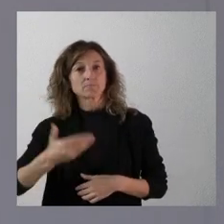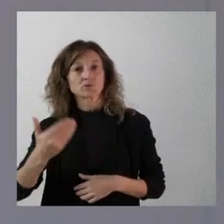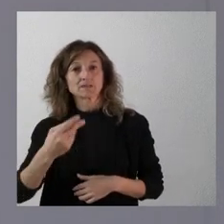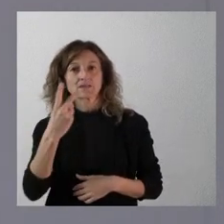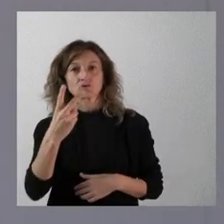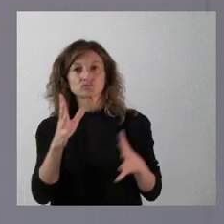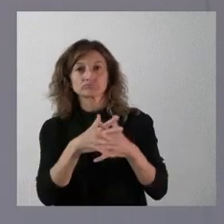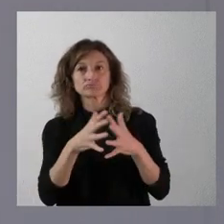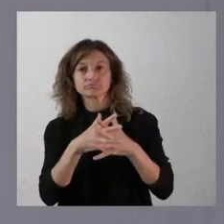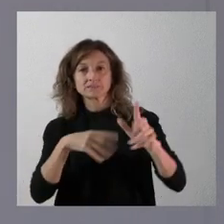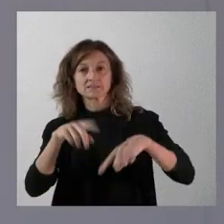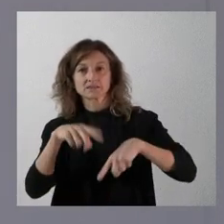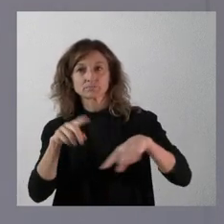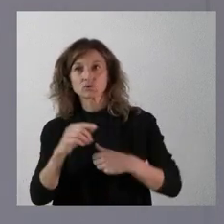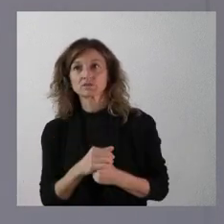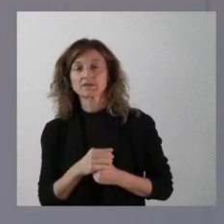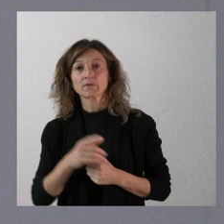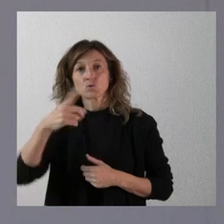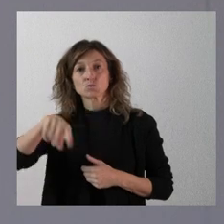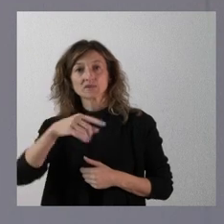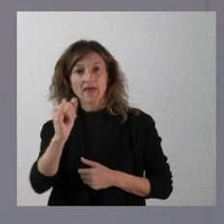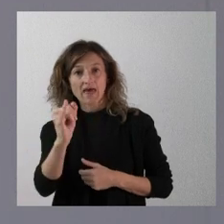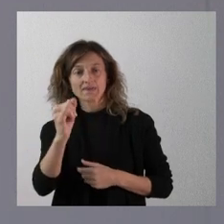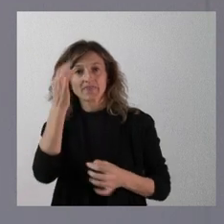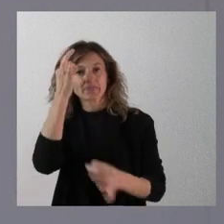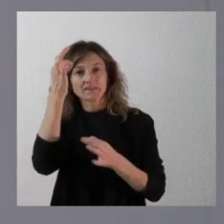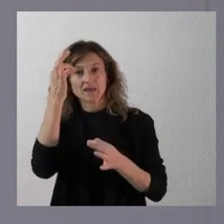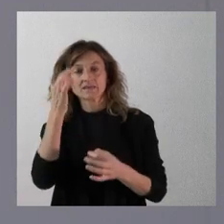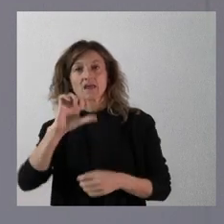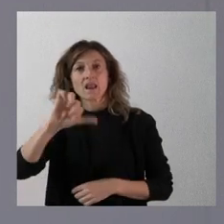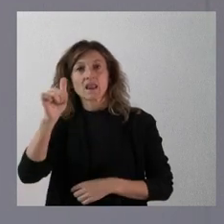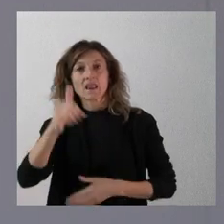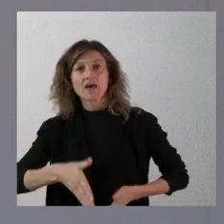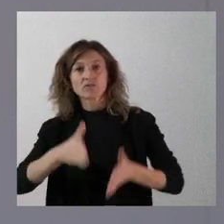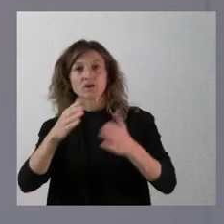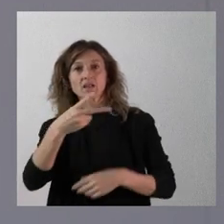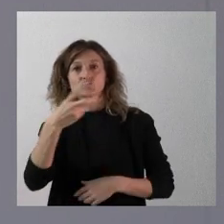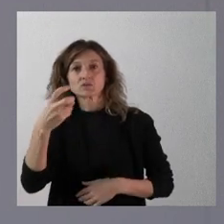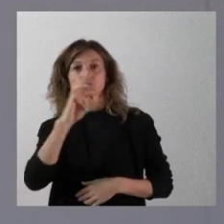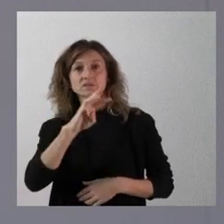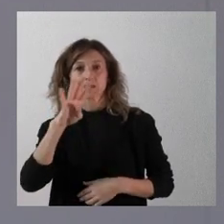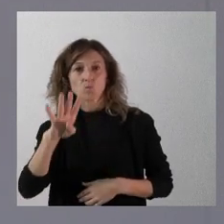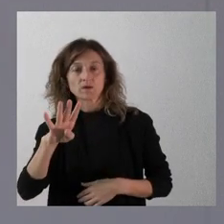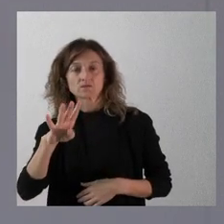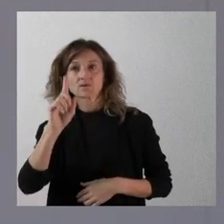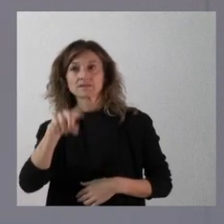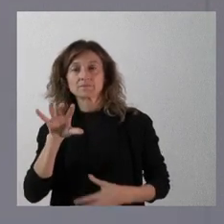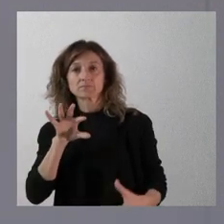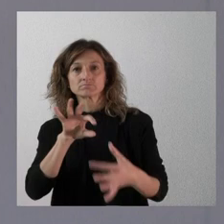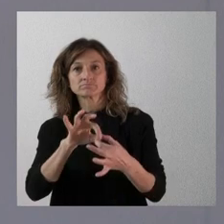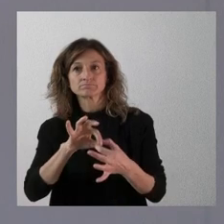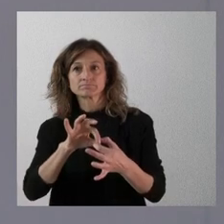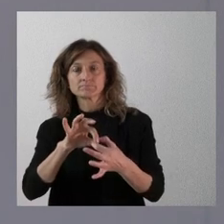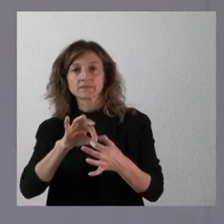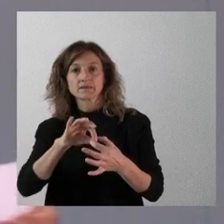infraestructura de transporte tienen ustedes el detalle de las mismas la nacional 234 y la conexión de cabrejas del